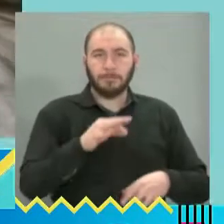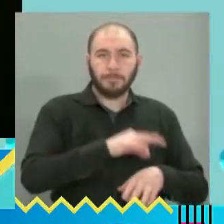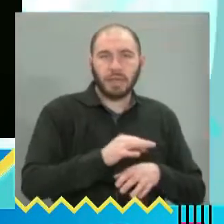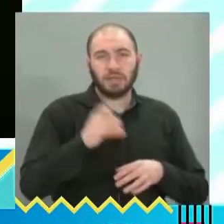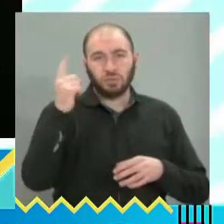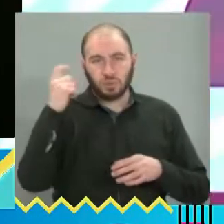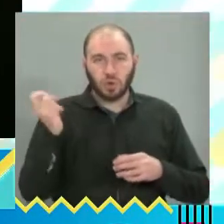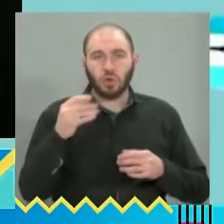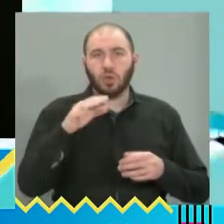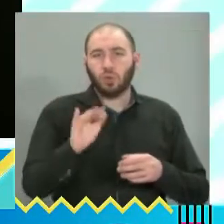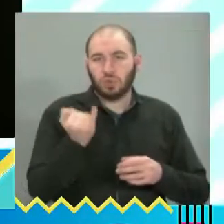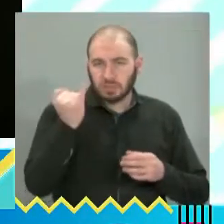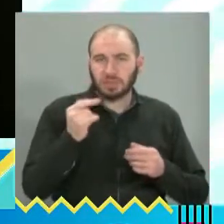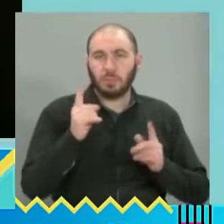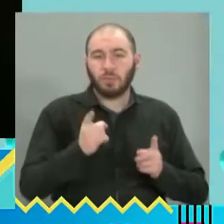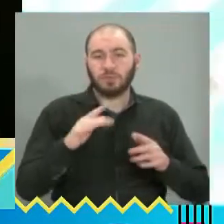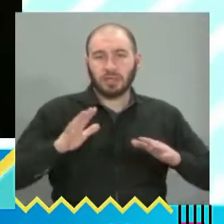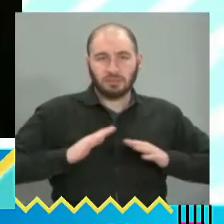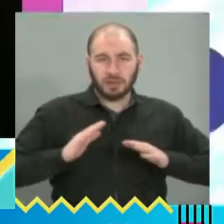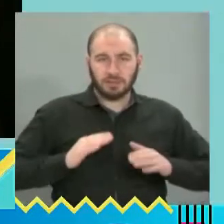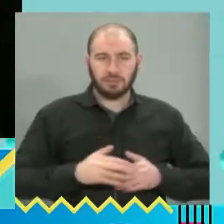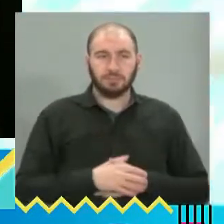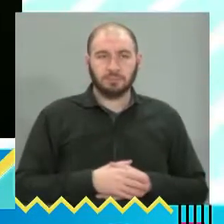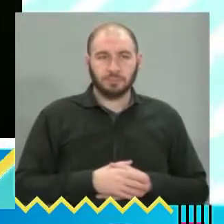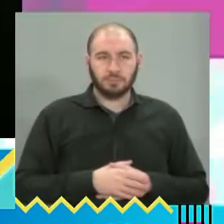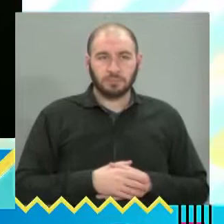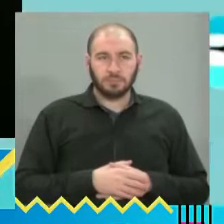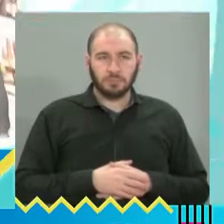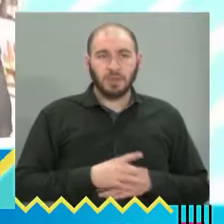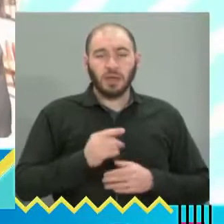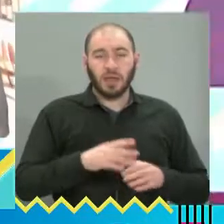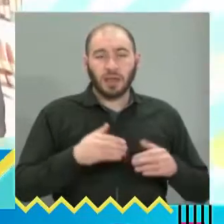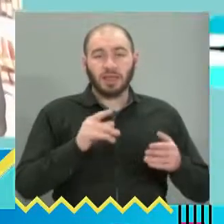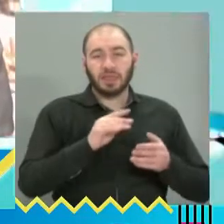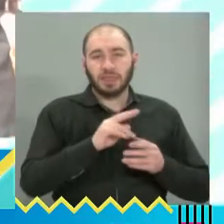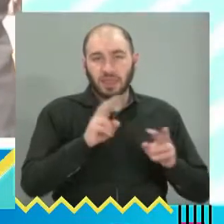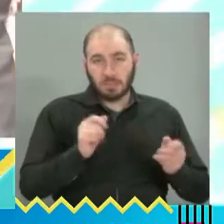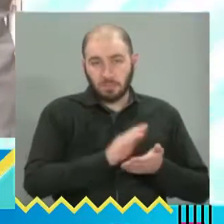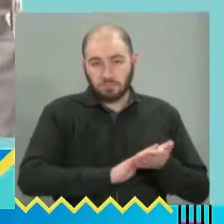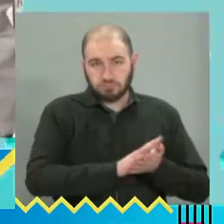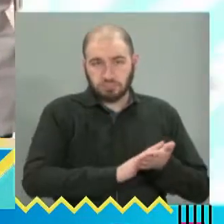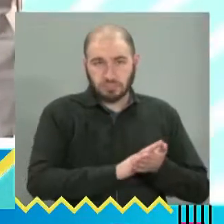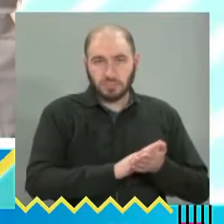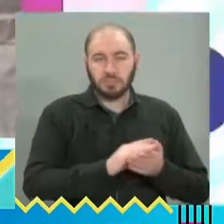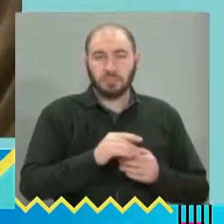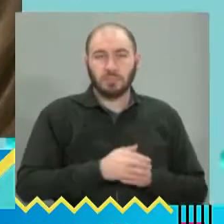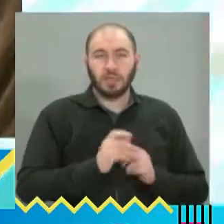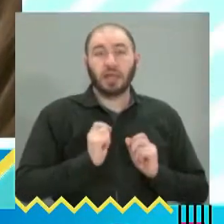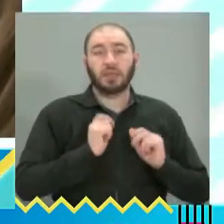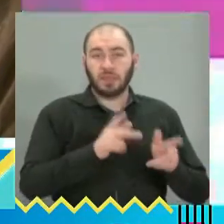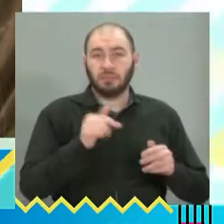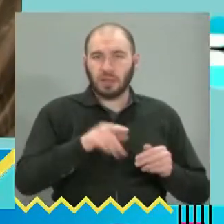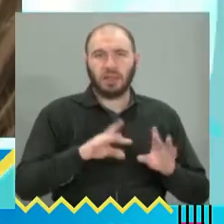hay psicólogos, hay nutricionistas y profesores de educación física. Para tratar de abordar esta problemática que sí, es